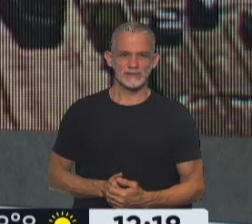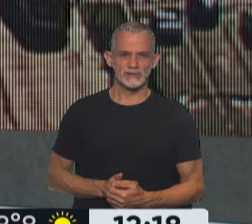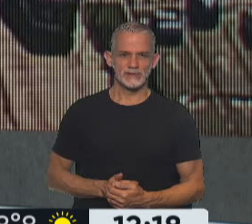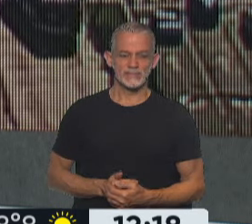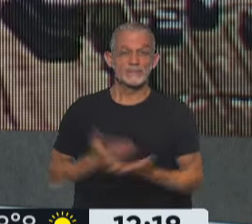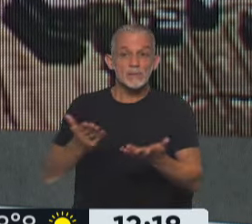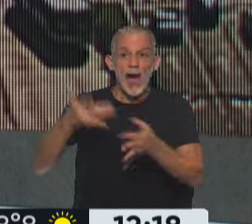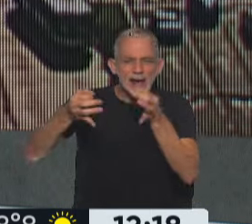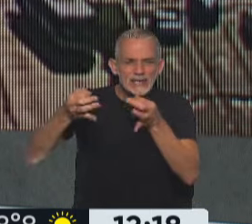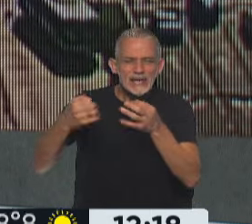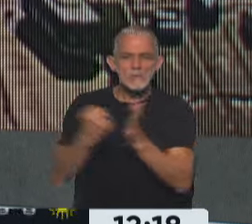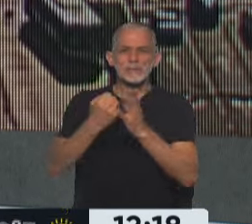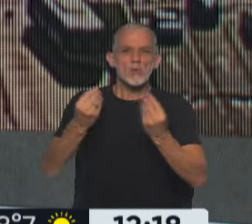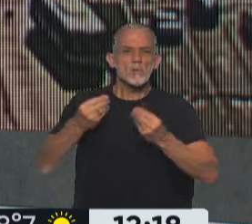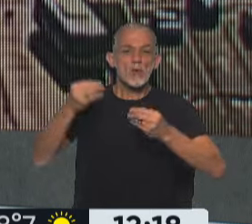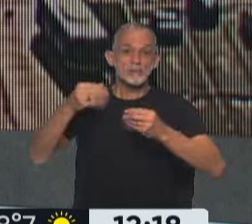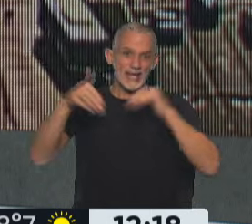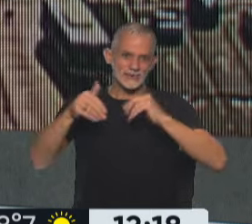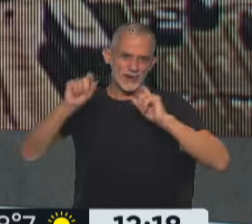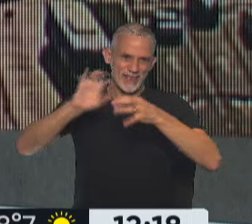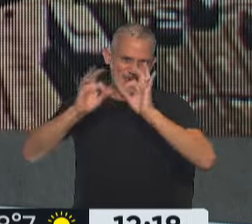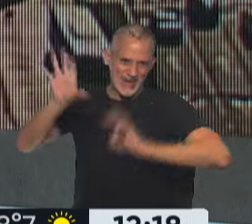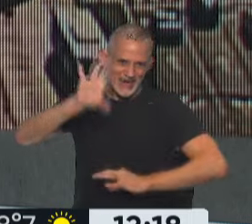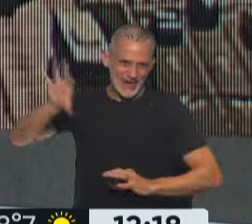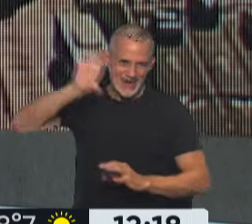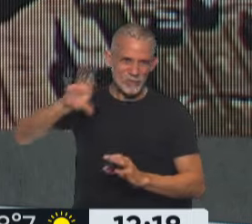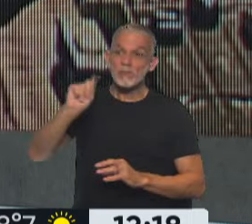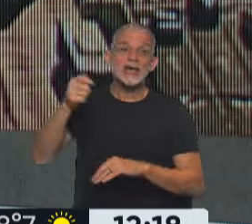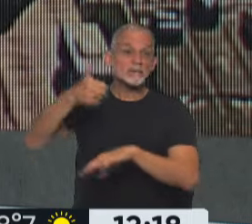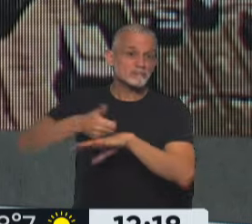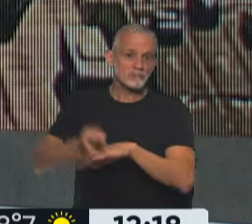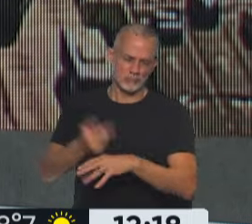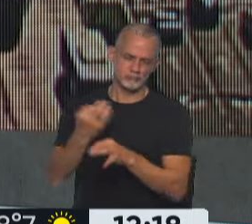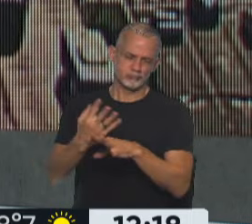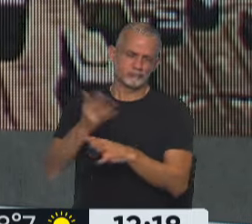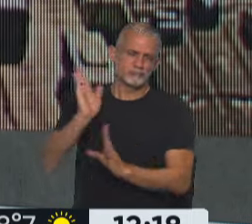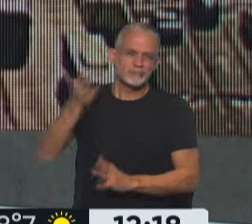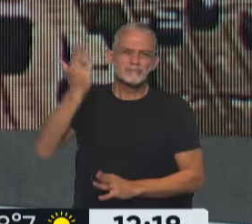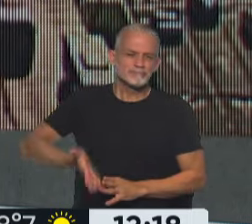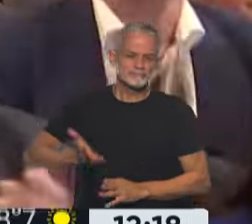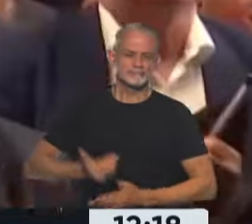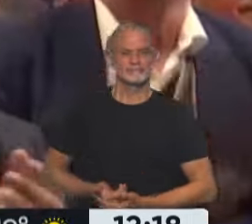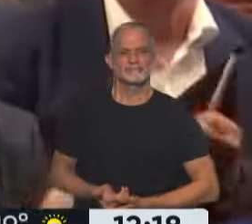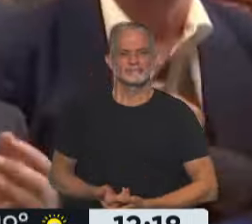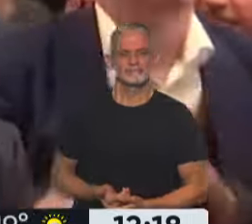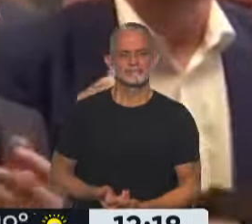Y para analizar el impacto de las elecciones parlamentarias en la Unión Europea, dialogamos con un especialista en el área y esto decía.